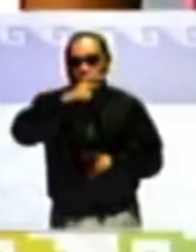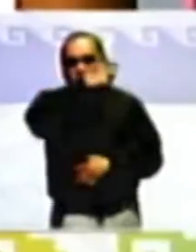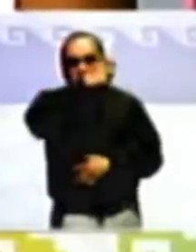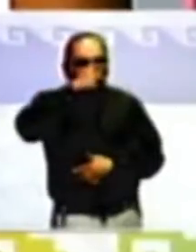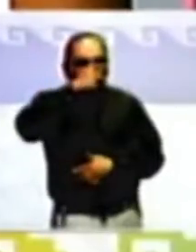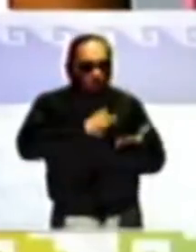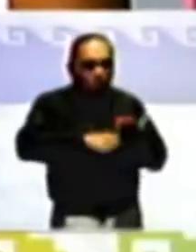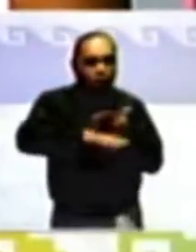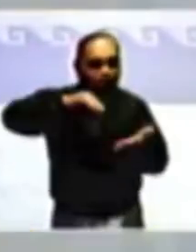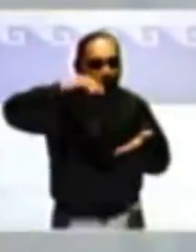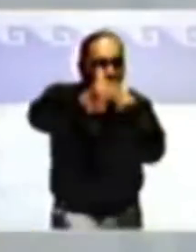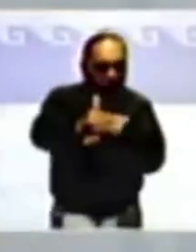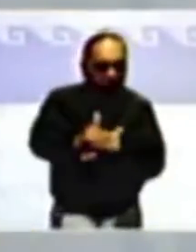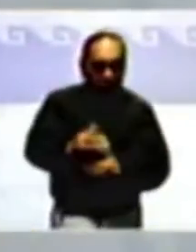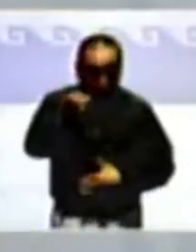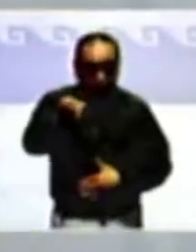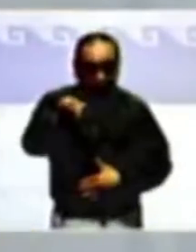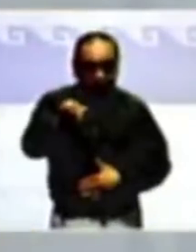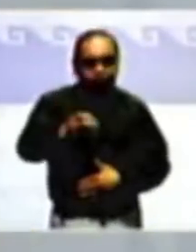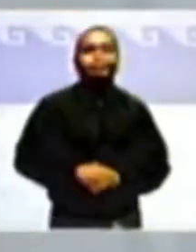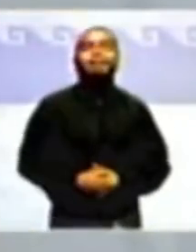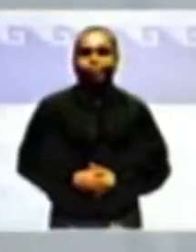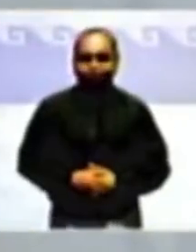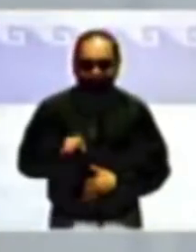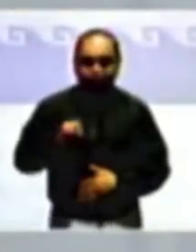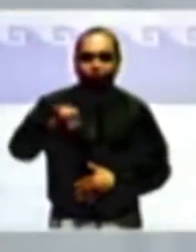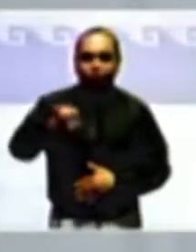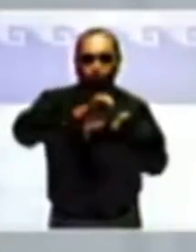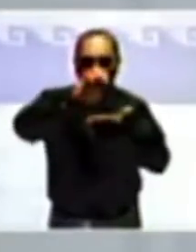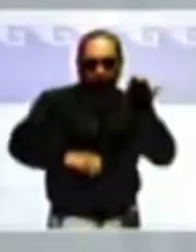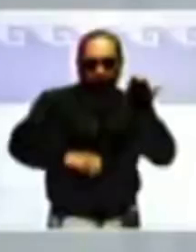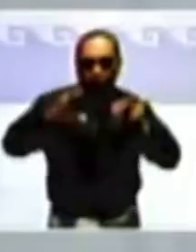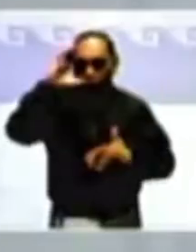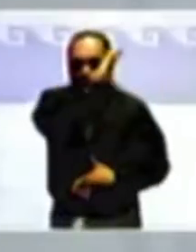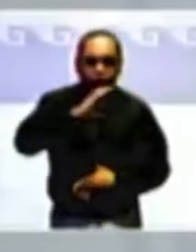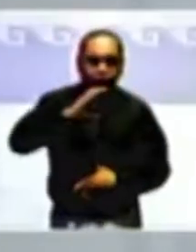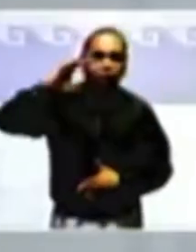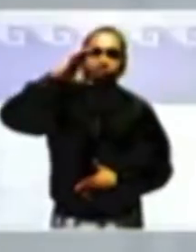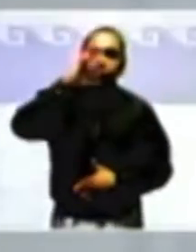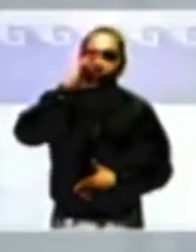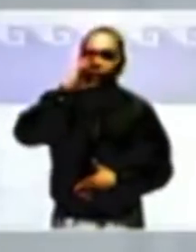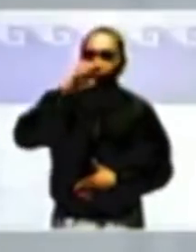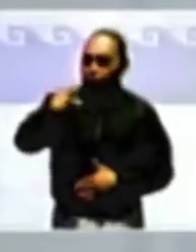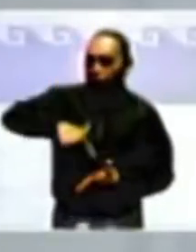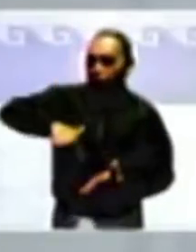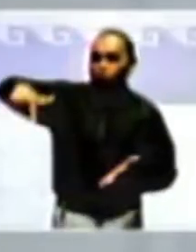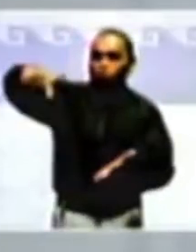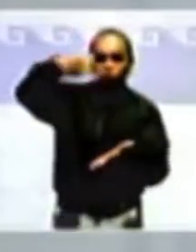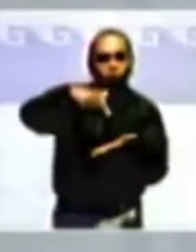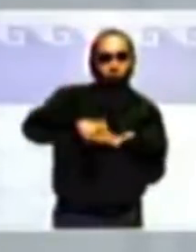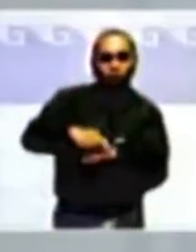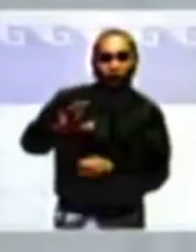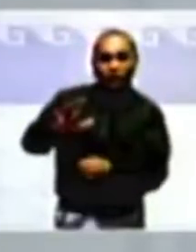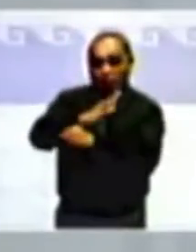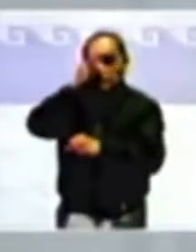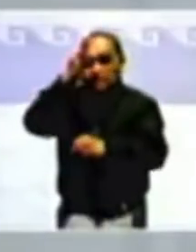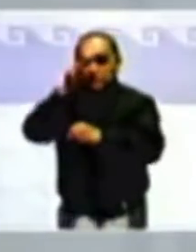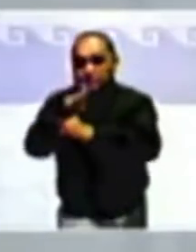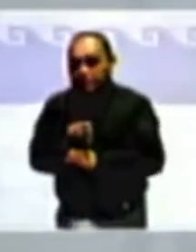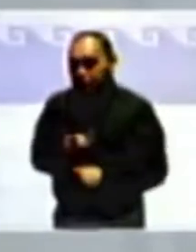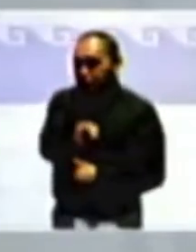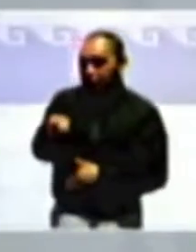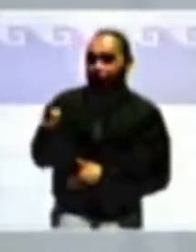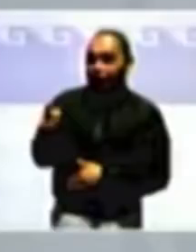de llegar? Sí, hay mucha, por ejemplo, Calakmul, hay mucha parte virgen que si se reactivara en un